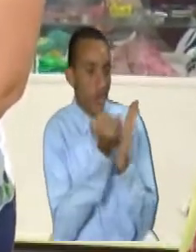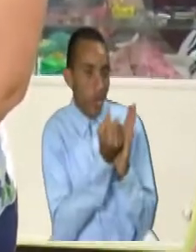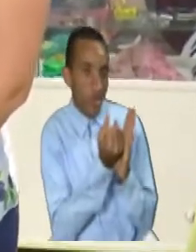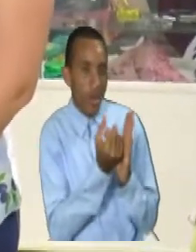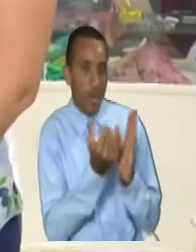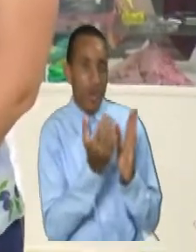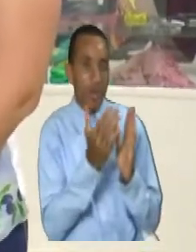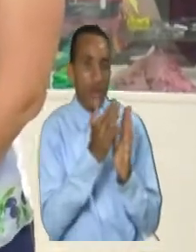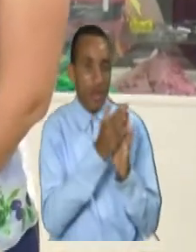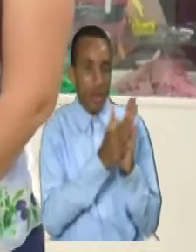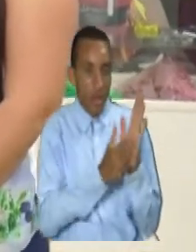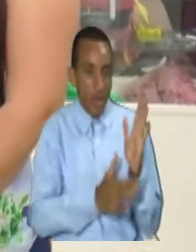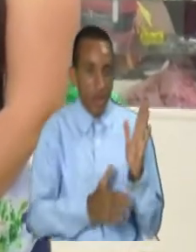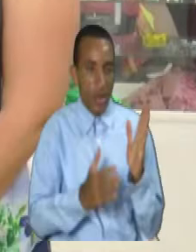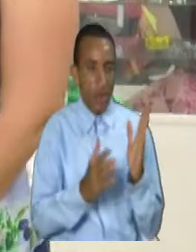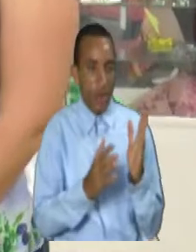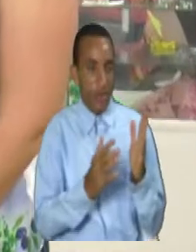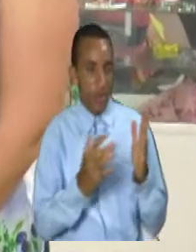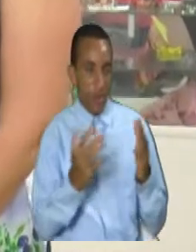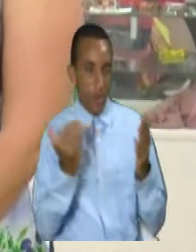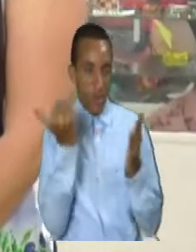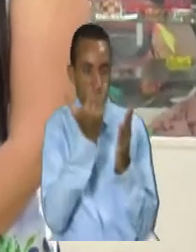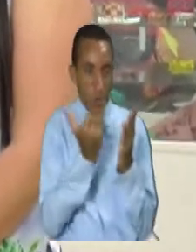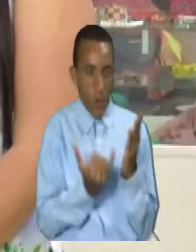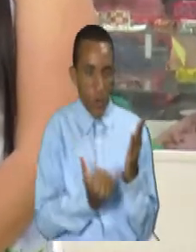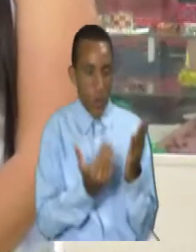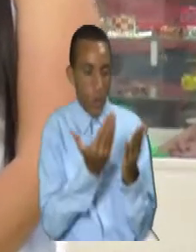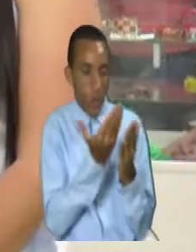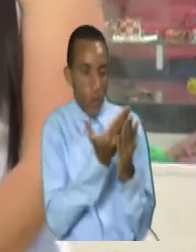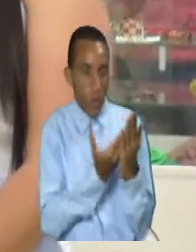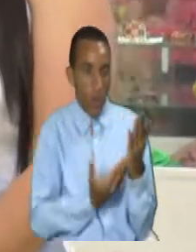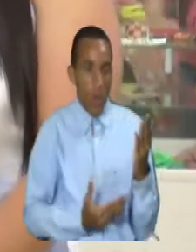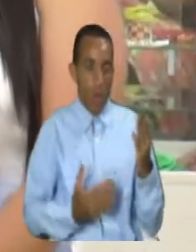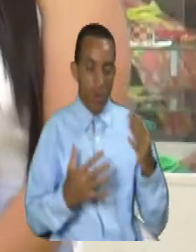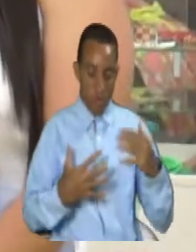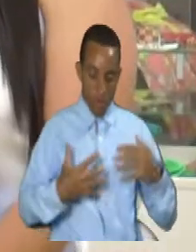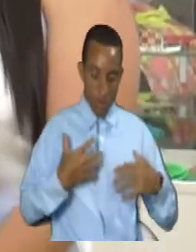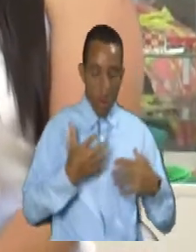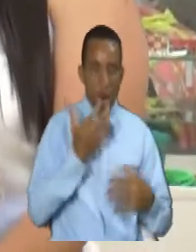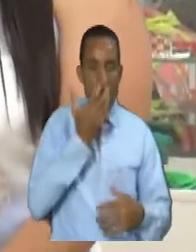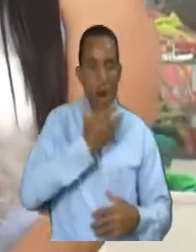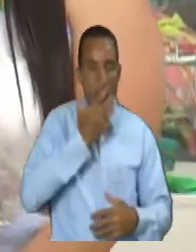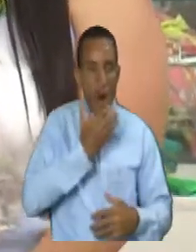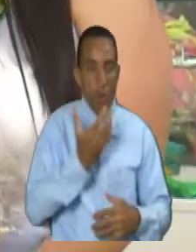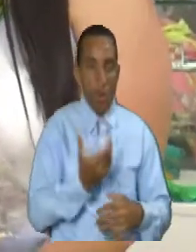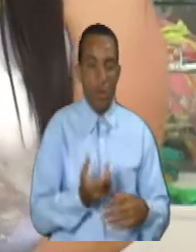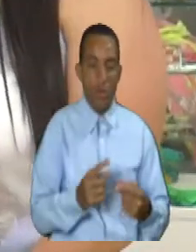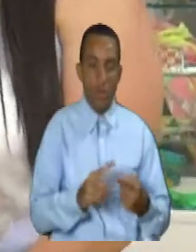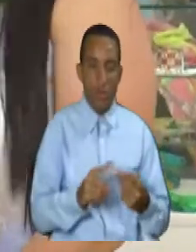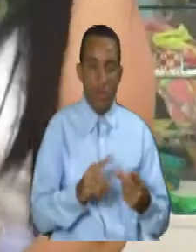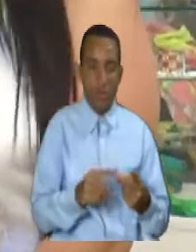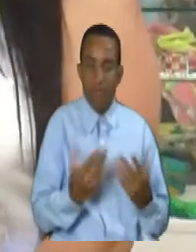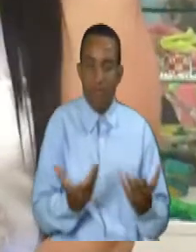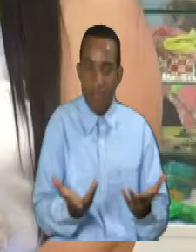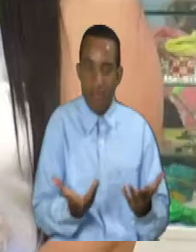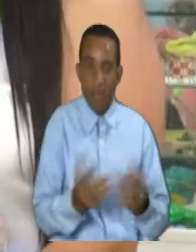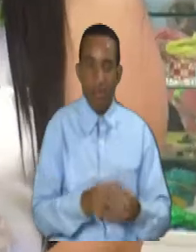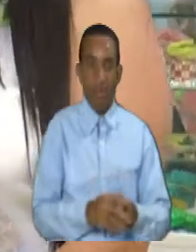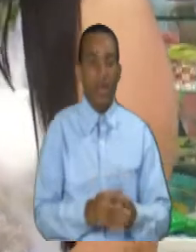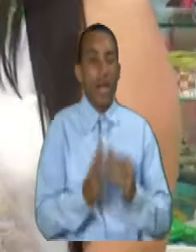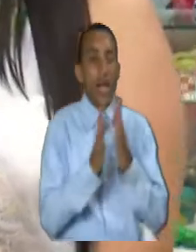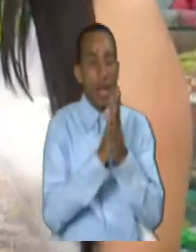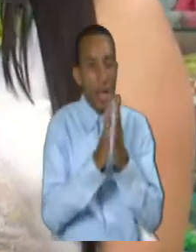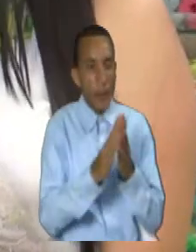Estamos viendo mucho aplique, estamos viendo mucha fruta, pero nosotros hoy vamos a hablar específicamente de estampados. Contémosle a